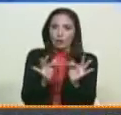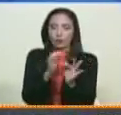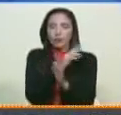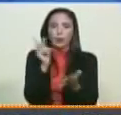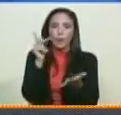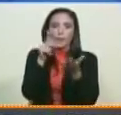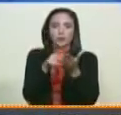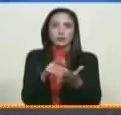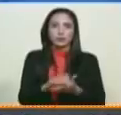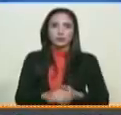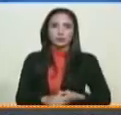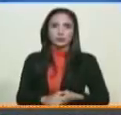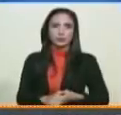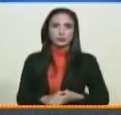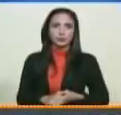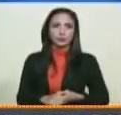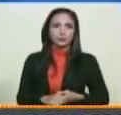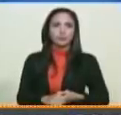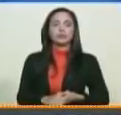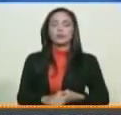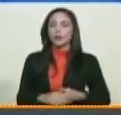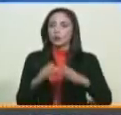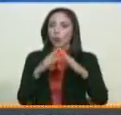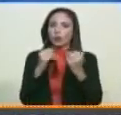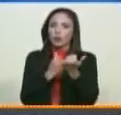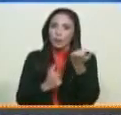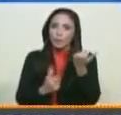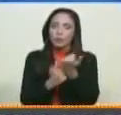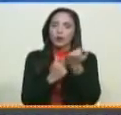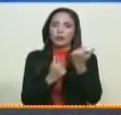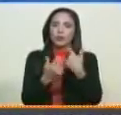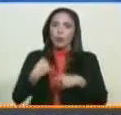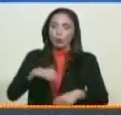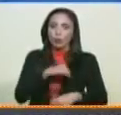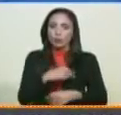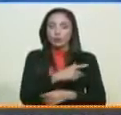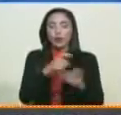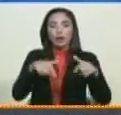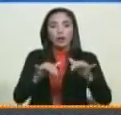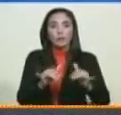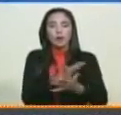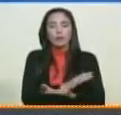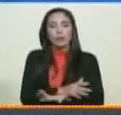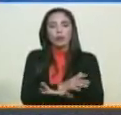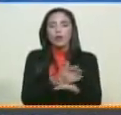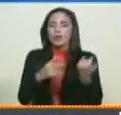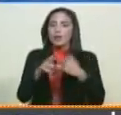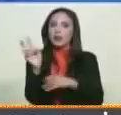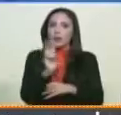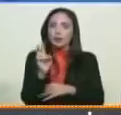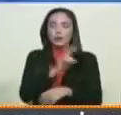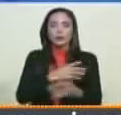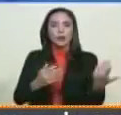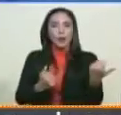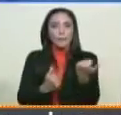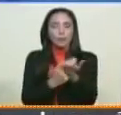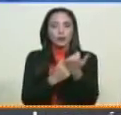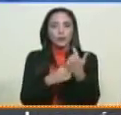partecita del terruño que nos acompaña desde el momento en que esta tierra nos vio nacer como